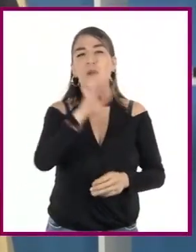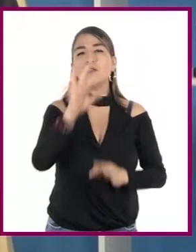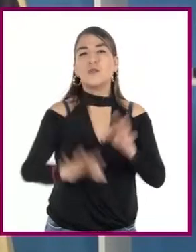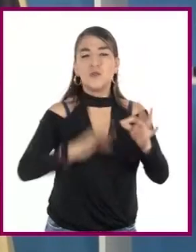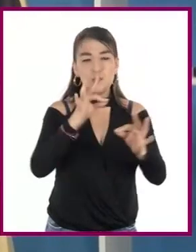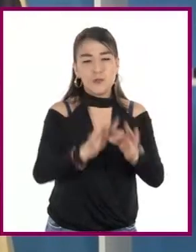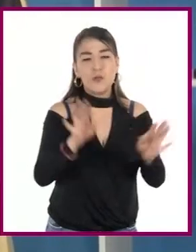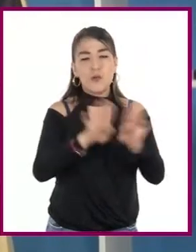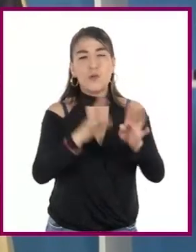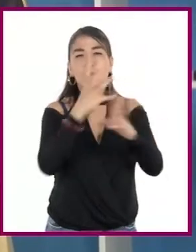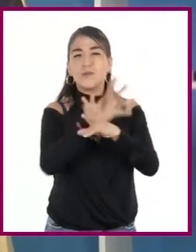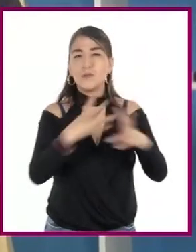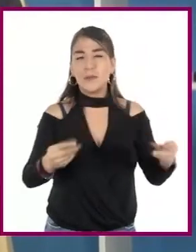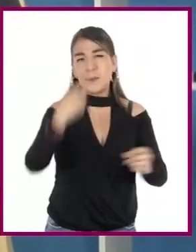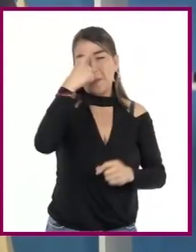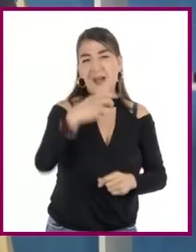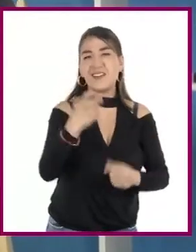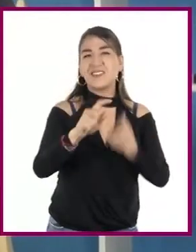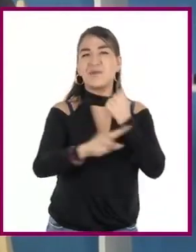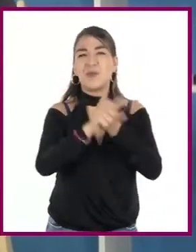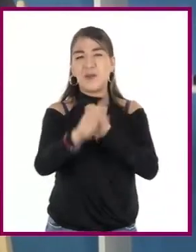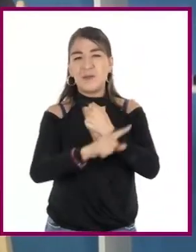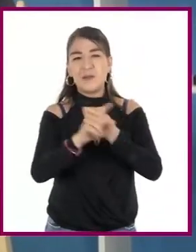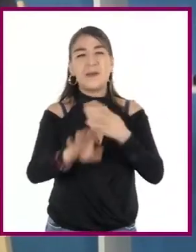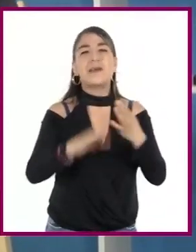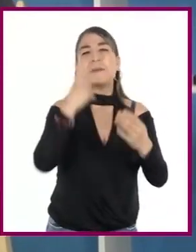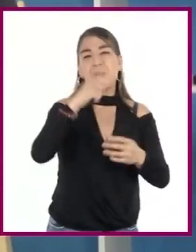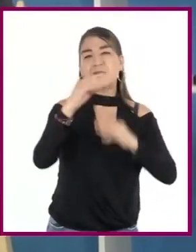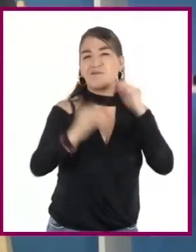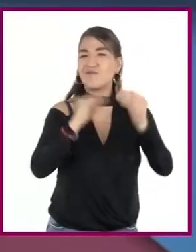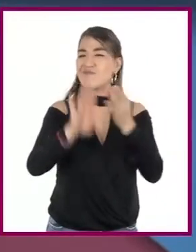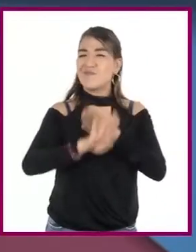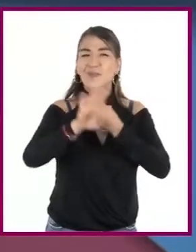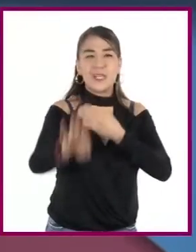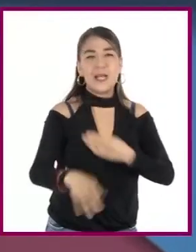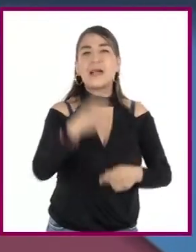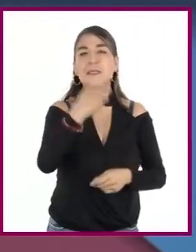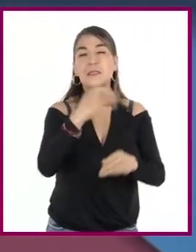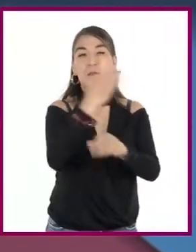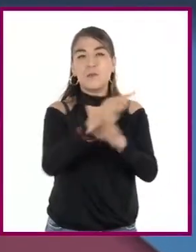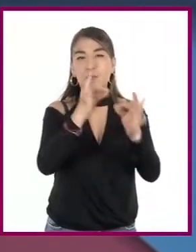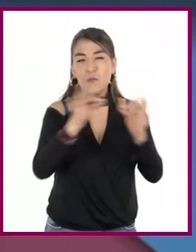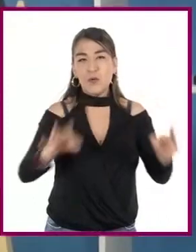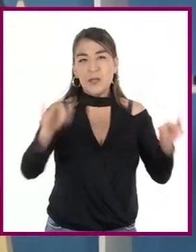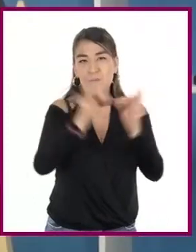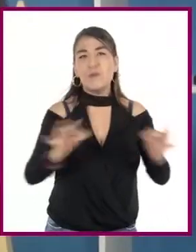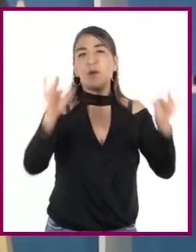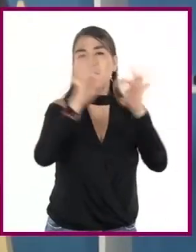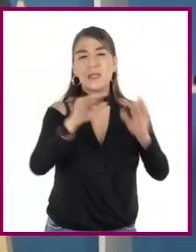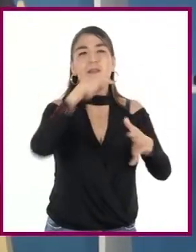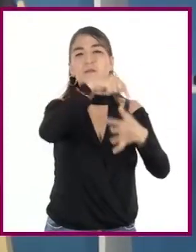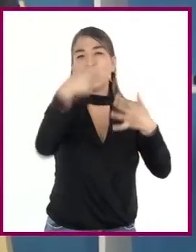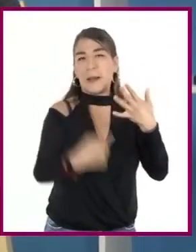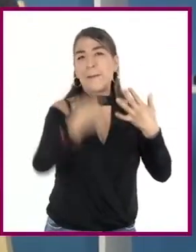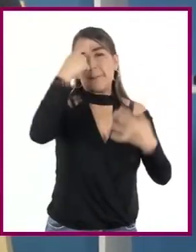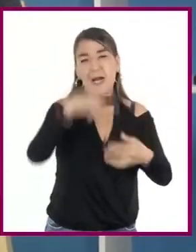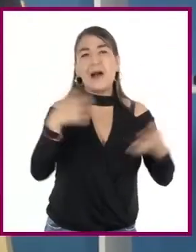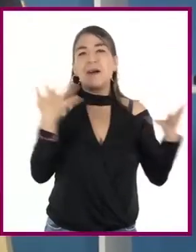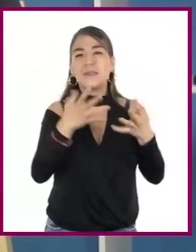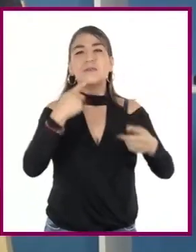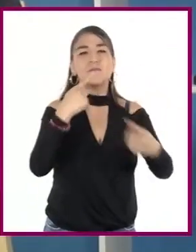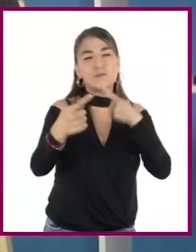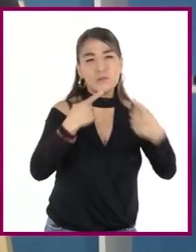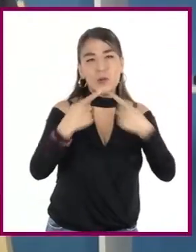los conflictos. Esa es una de las claves para construir una sociedad democrática en la cual